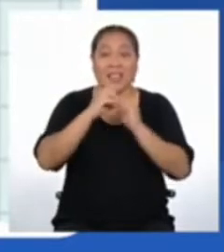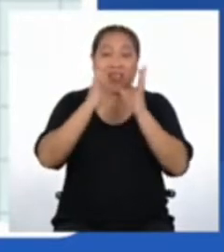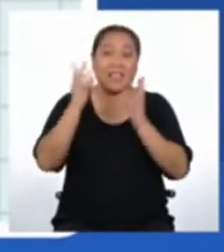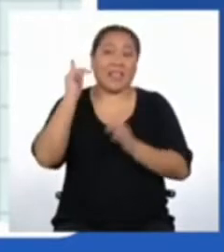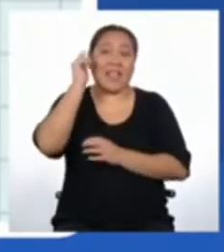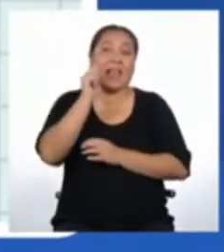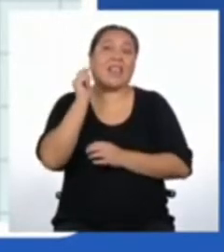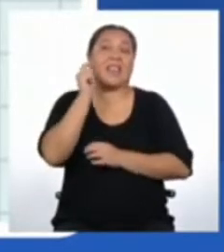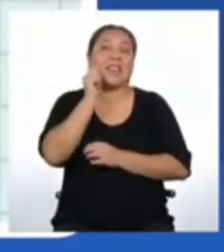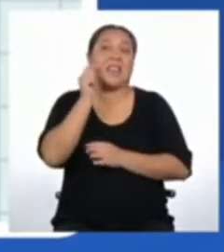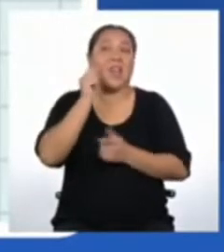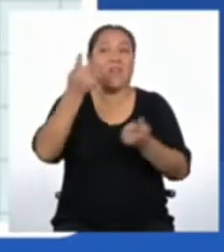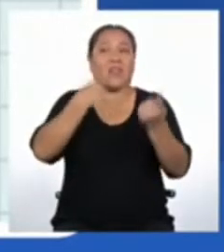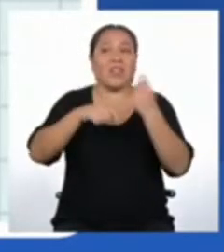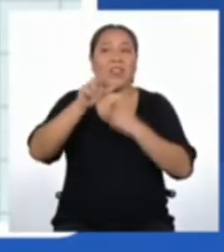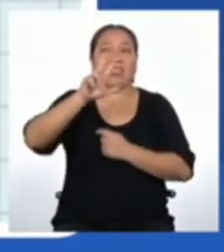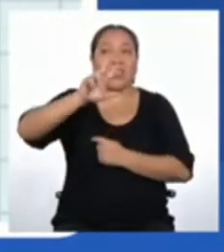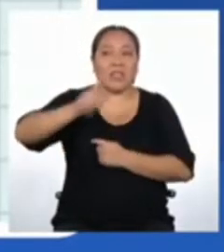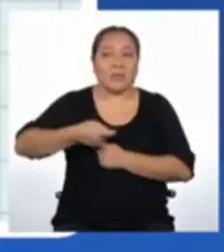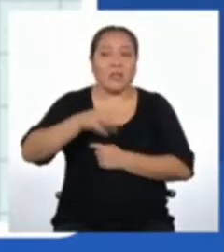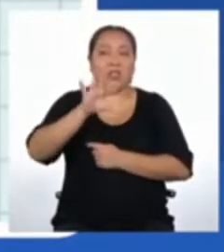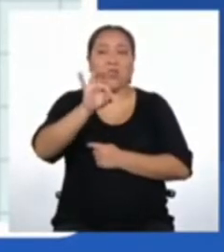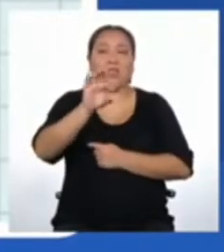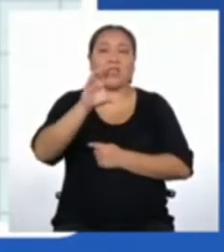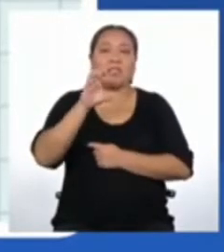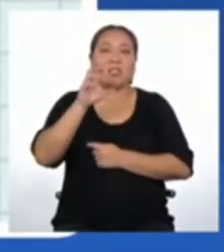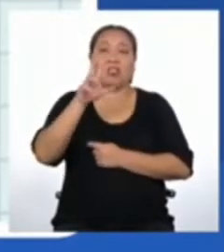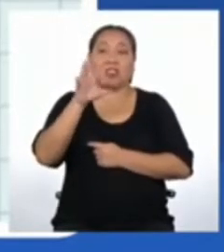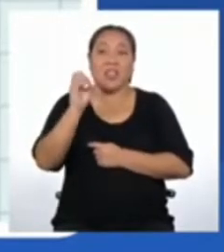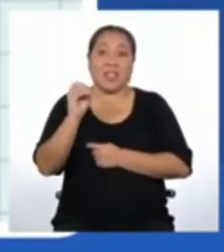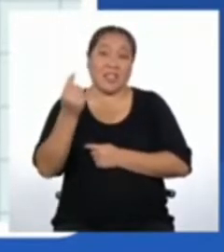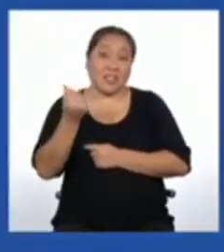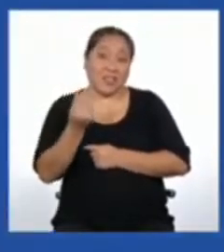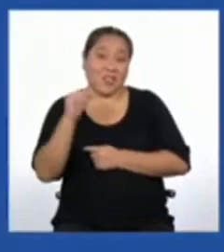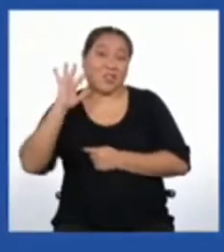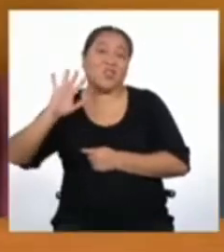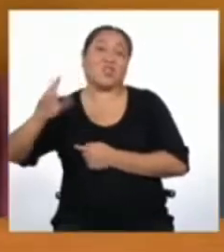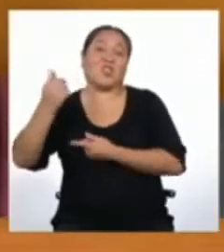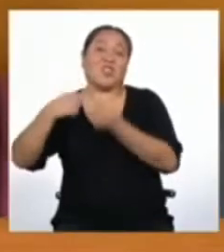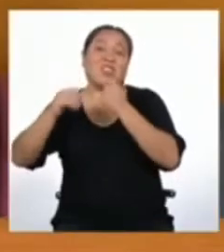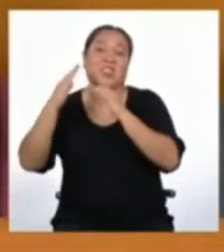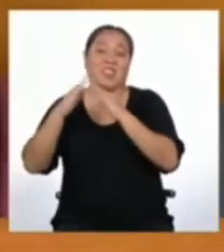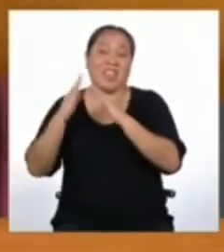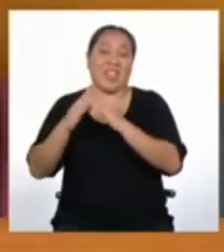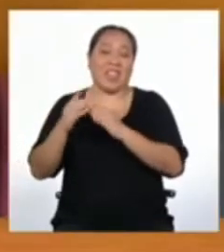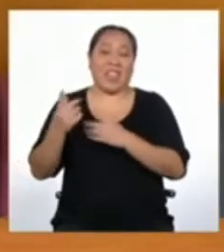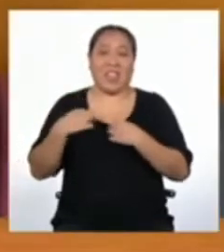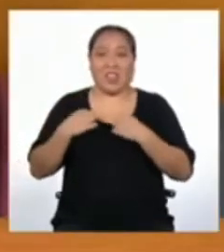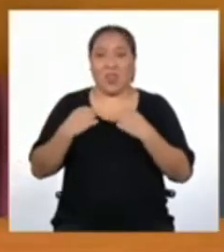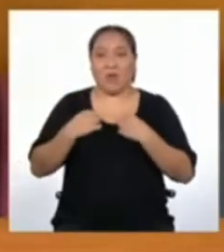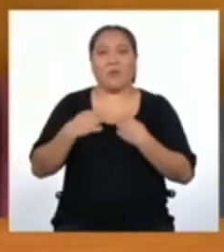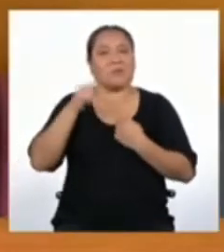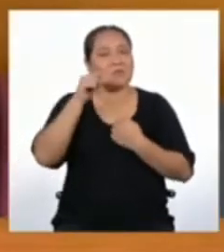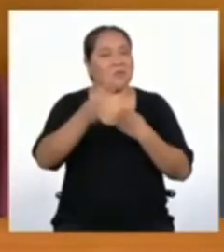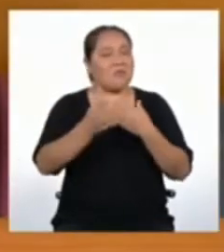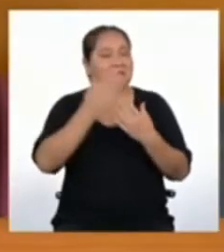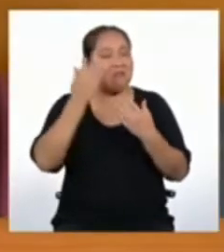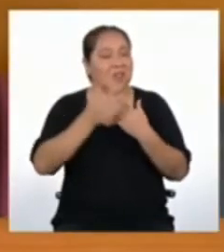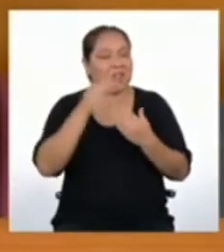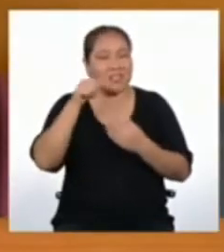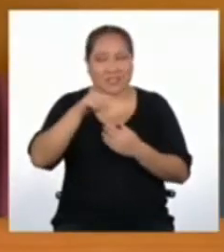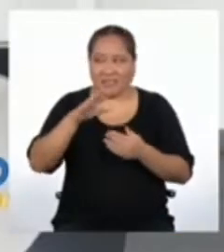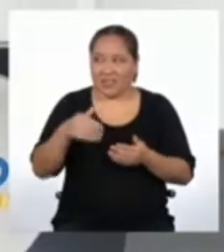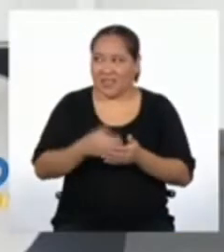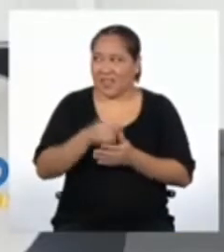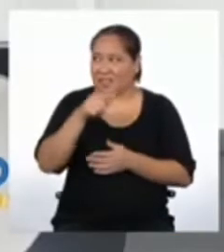hecho 3.930 soles en su tienda de ropa. Nada mal, ¿verdad? Ha sido bastante sencillo llegar hasta aquí, ¿no